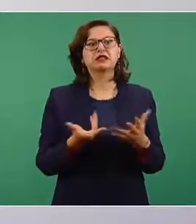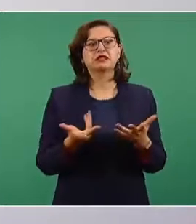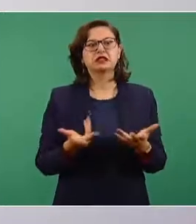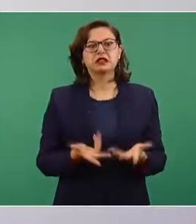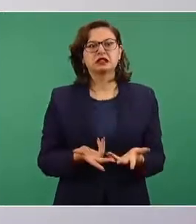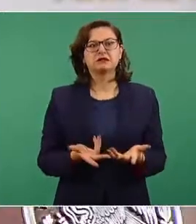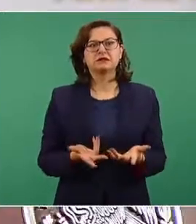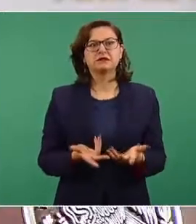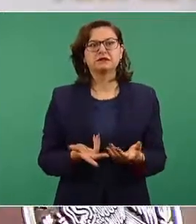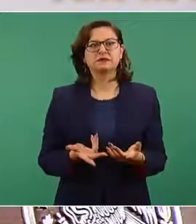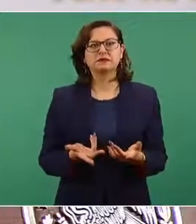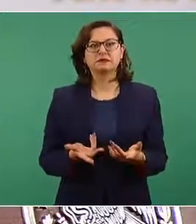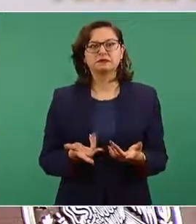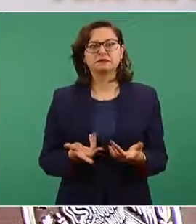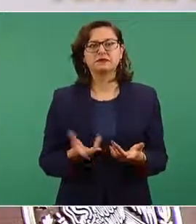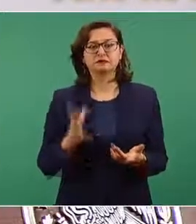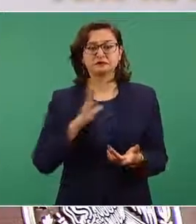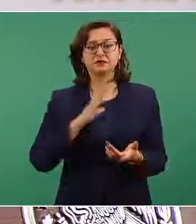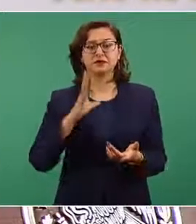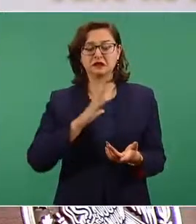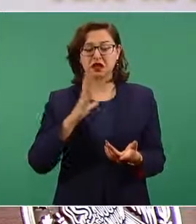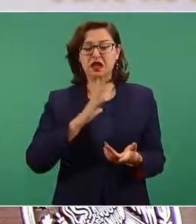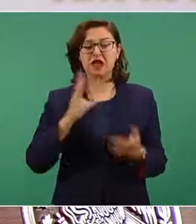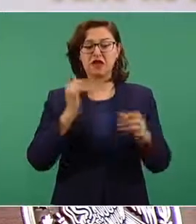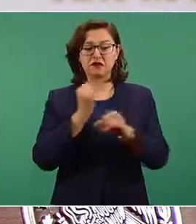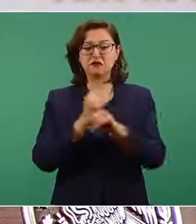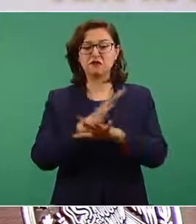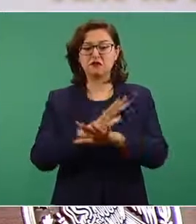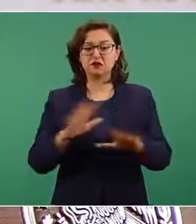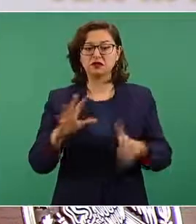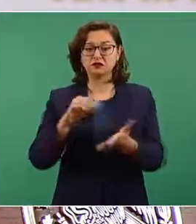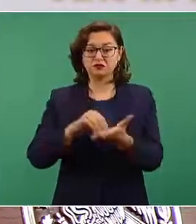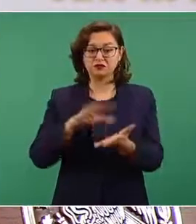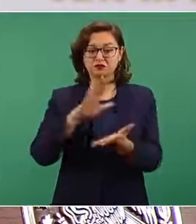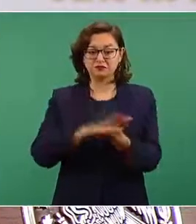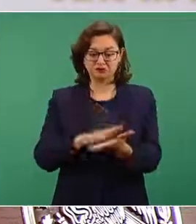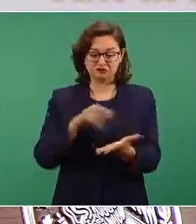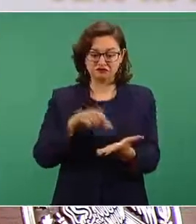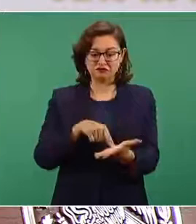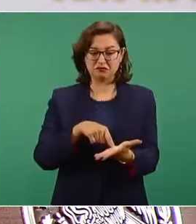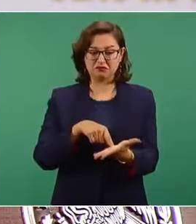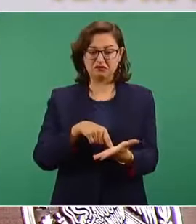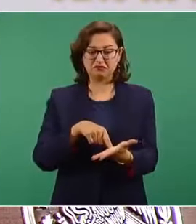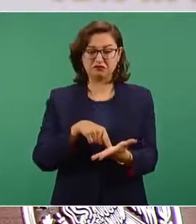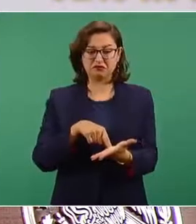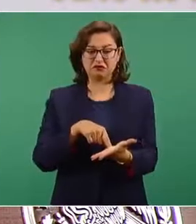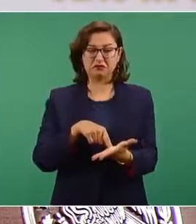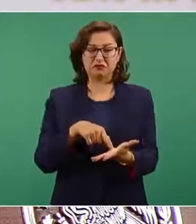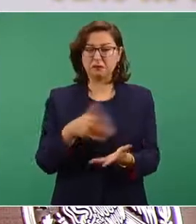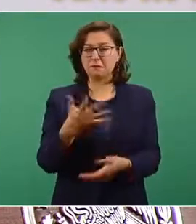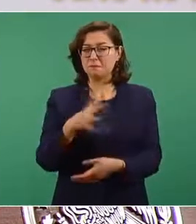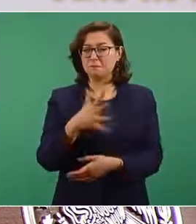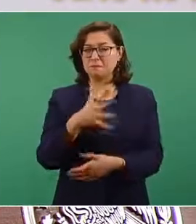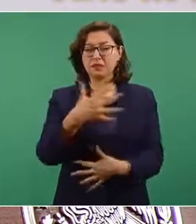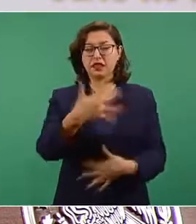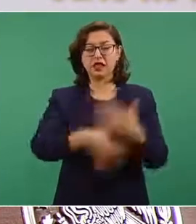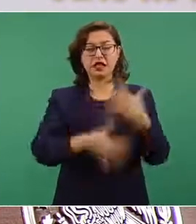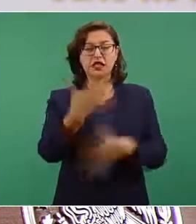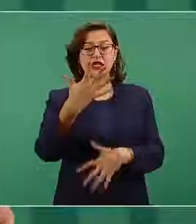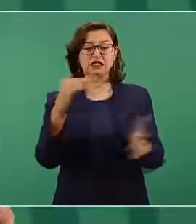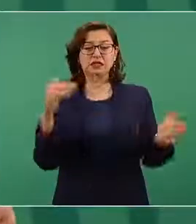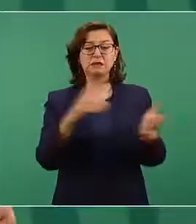Hay datos de que fueron asesinados alrededor de